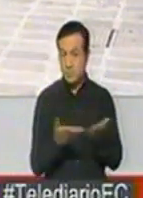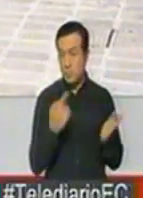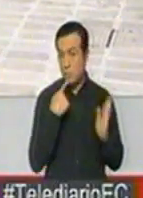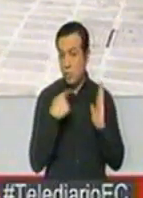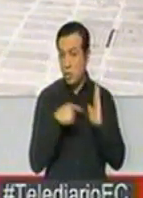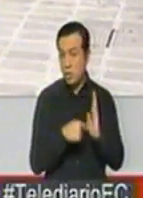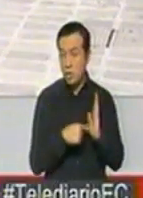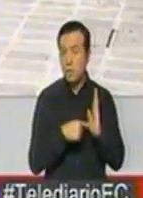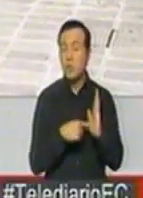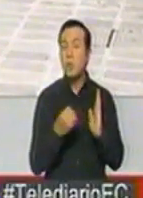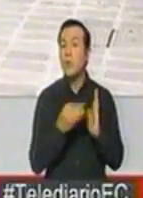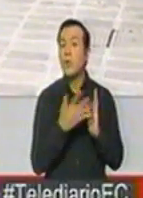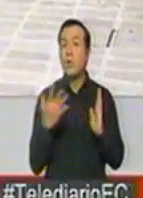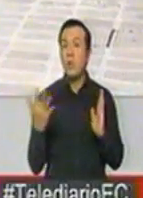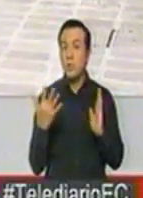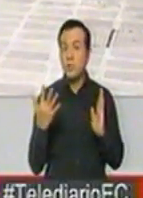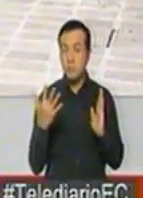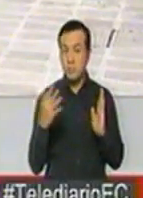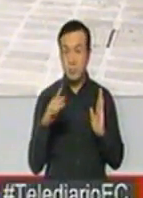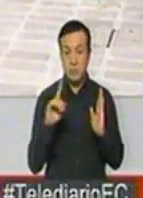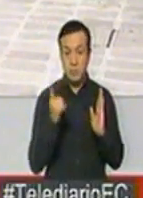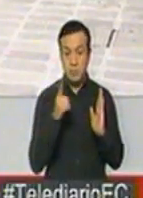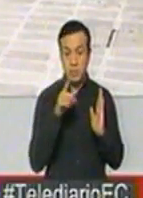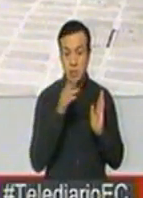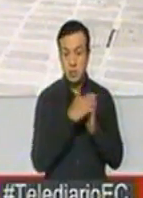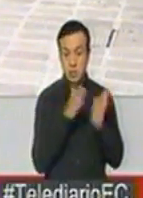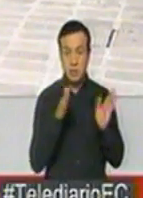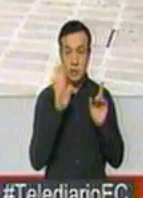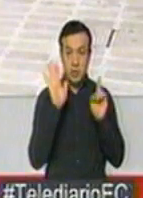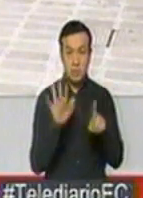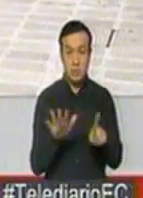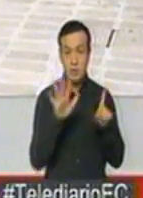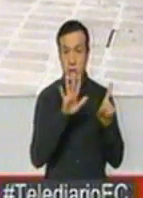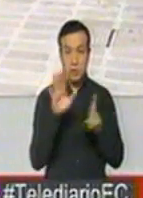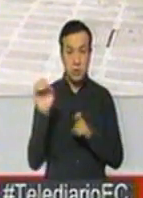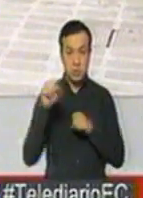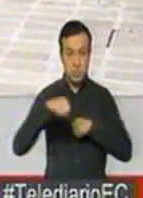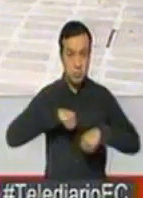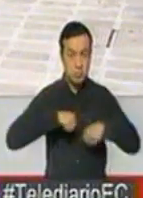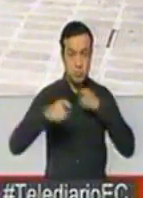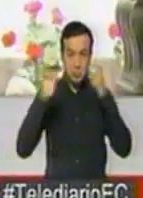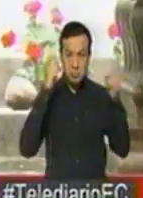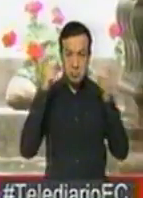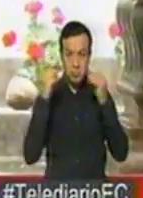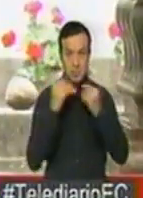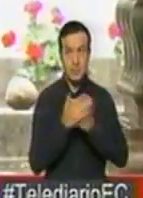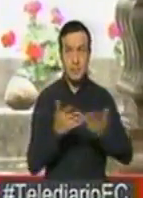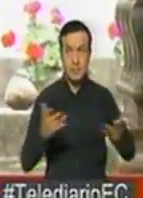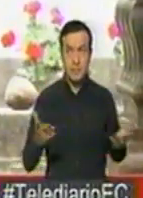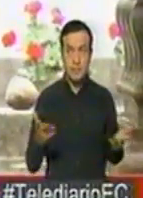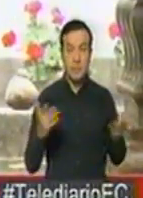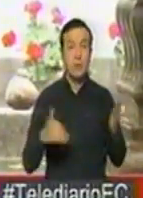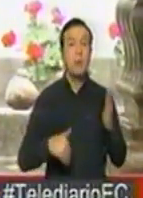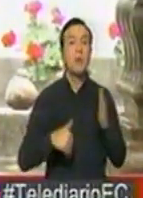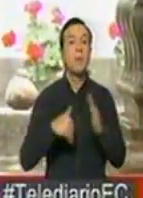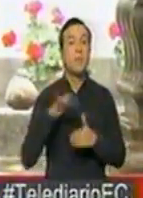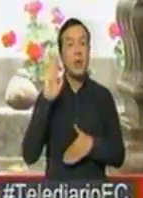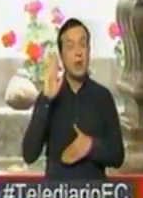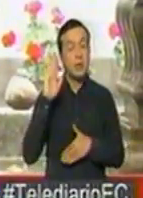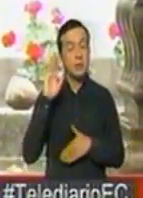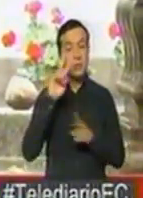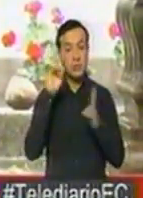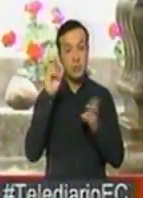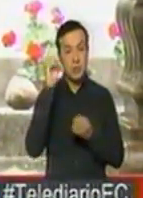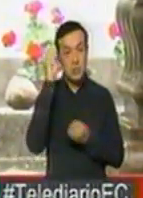se han necesitado solo durante el primer mes del año 6.600 operativos. Y más que un ejercicio discursivo,